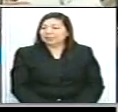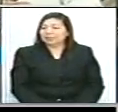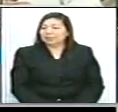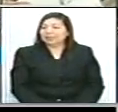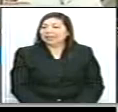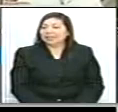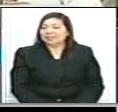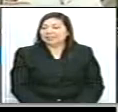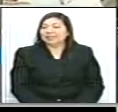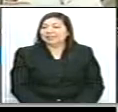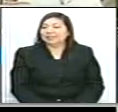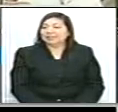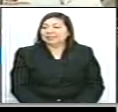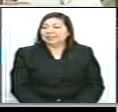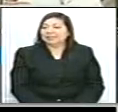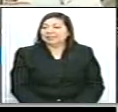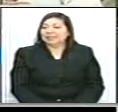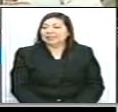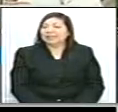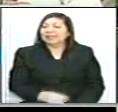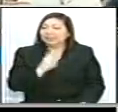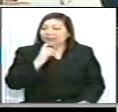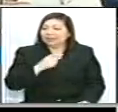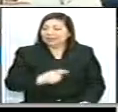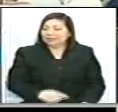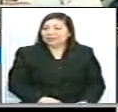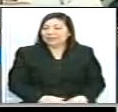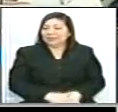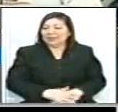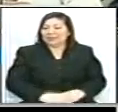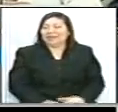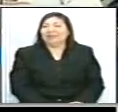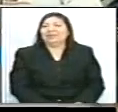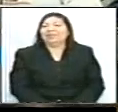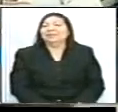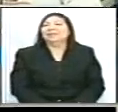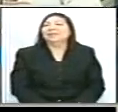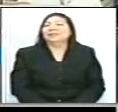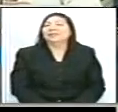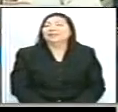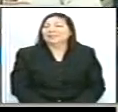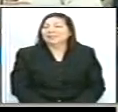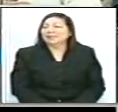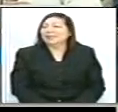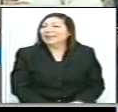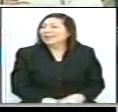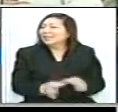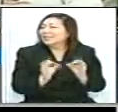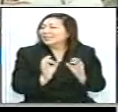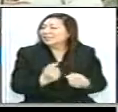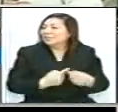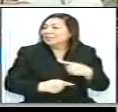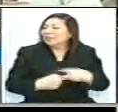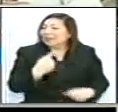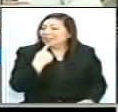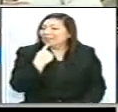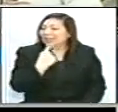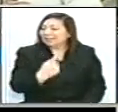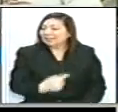que obviamente requiere de un enfoque de descentralización. Siempre venimos